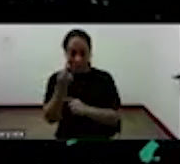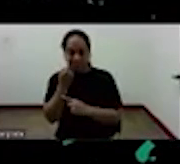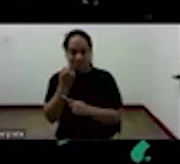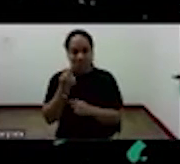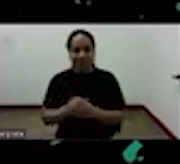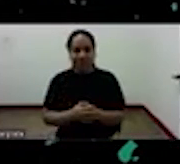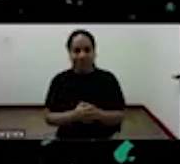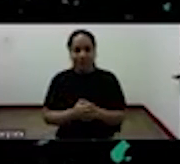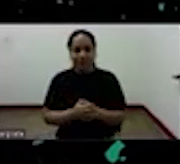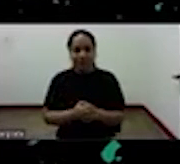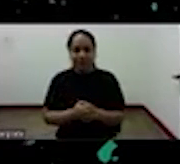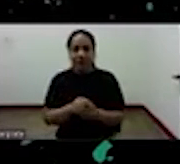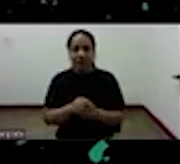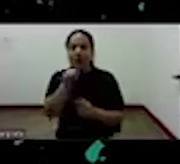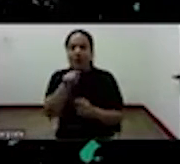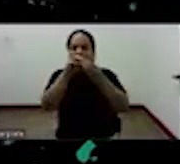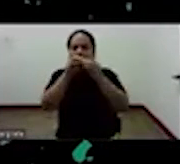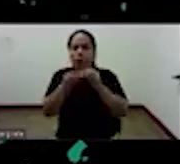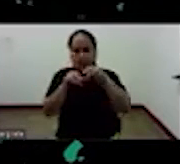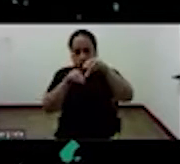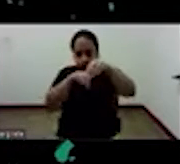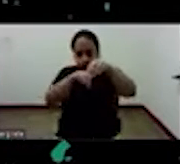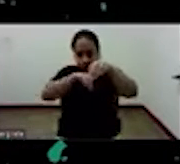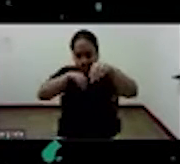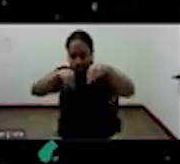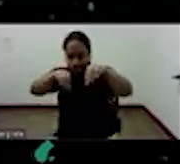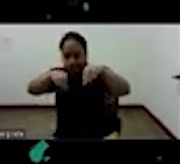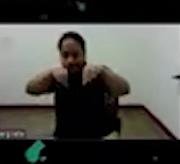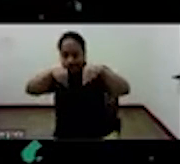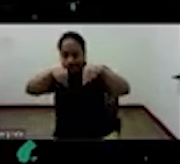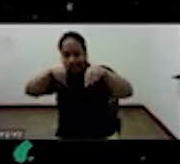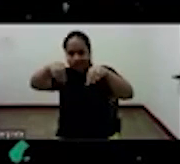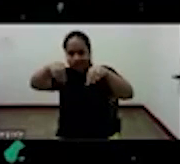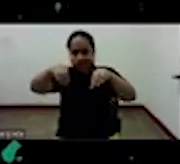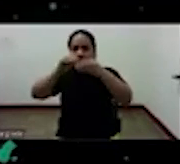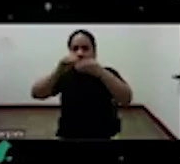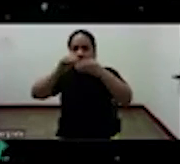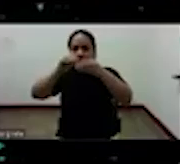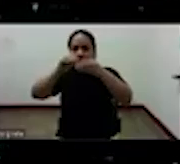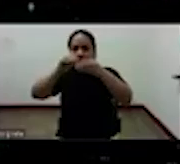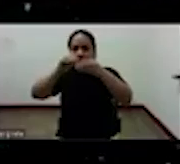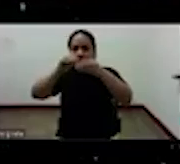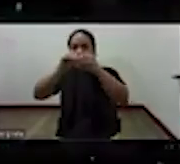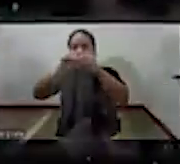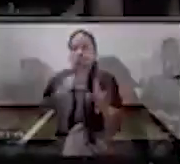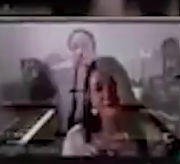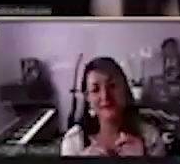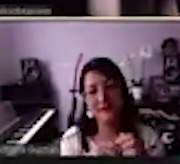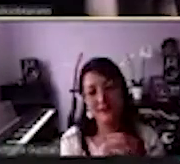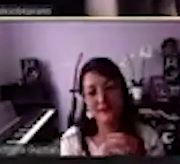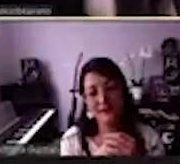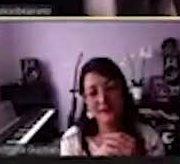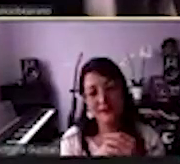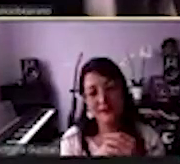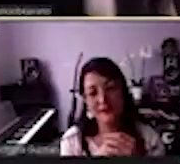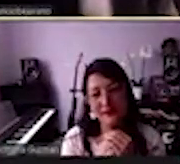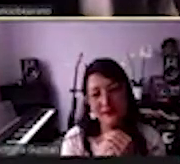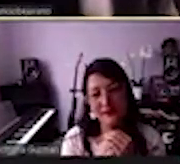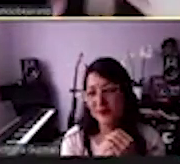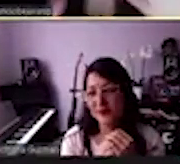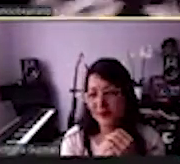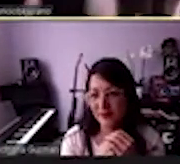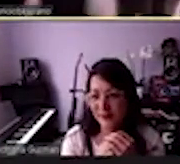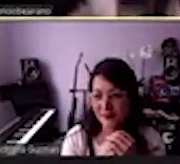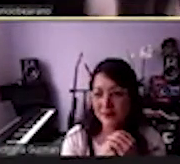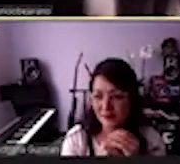Esta sería como la disposición de una pieza. Esto yo lo considero músicas expandidas o artes expandidas o